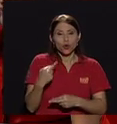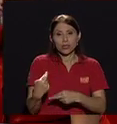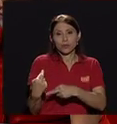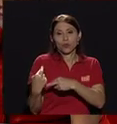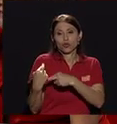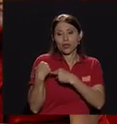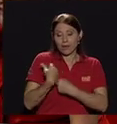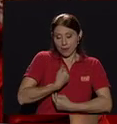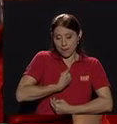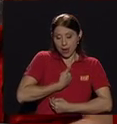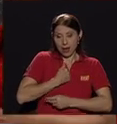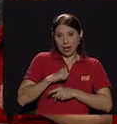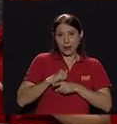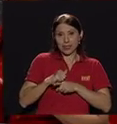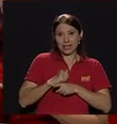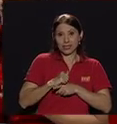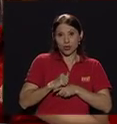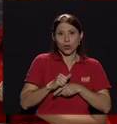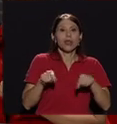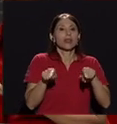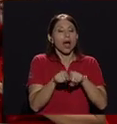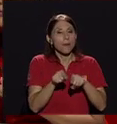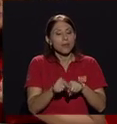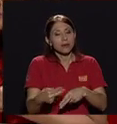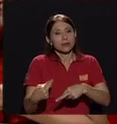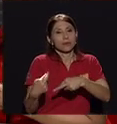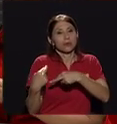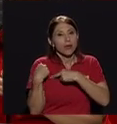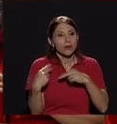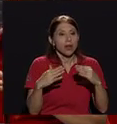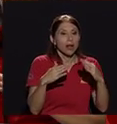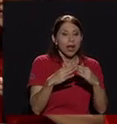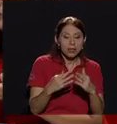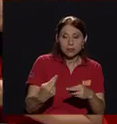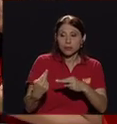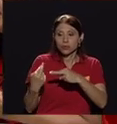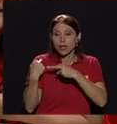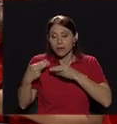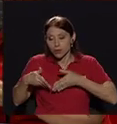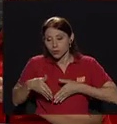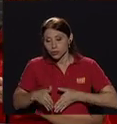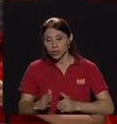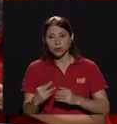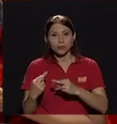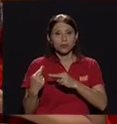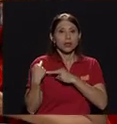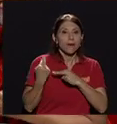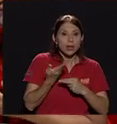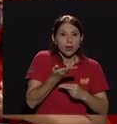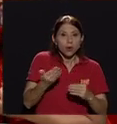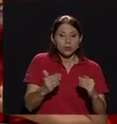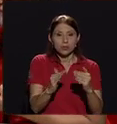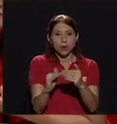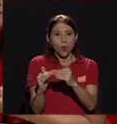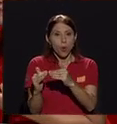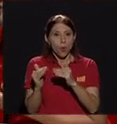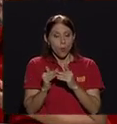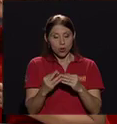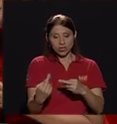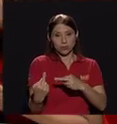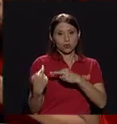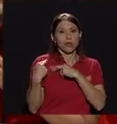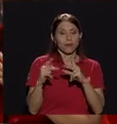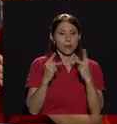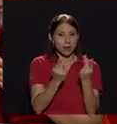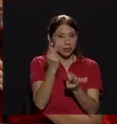responsable de su capacitación, sino también de la casa, de los hijos, sí, de lo comunal, ¿verdad? Porque también, y